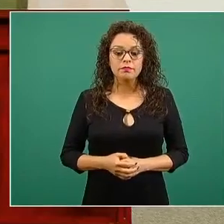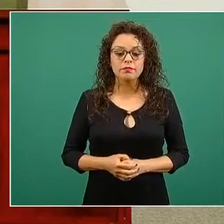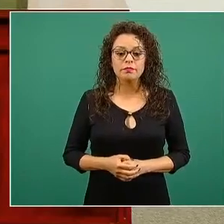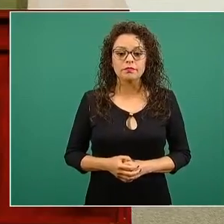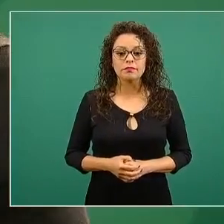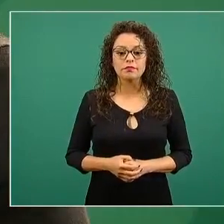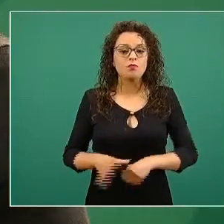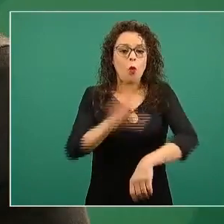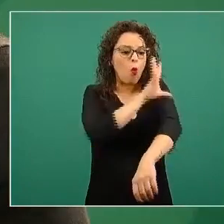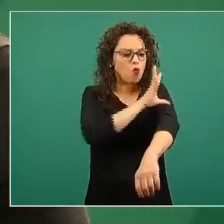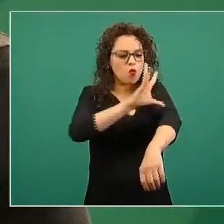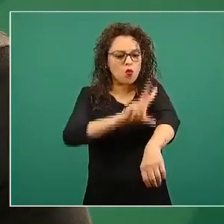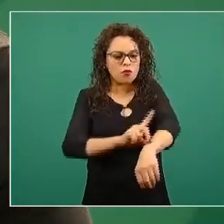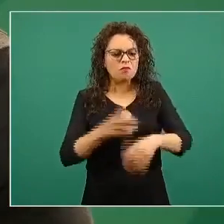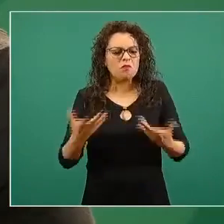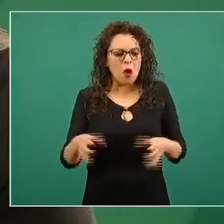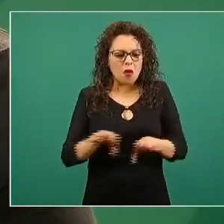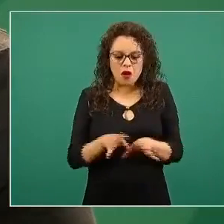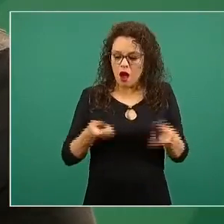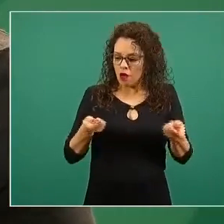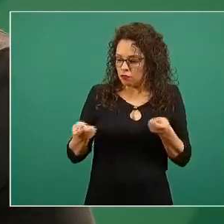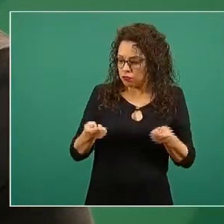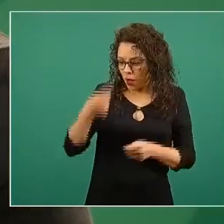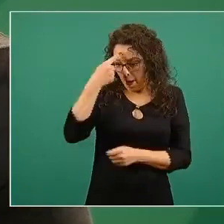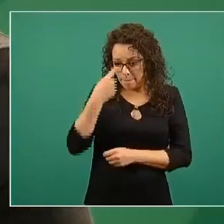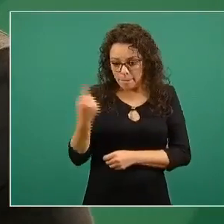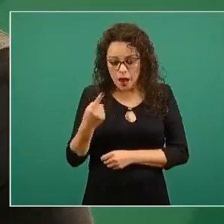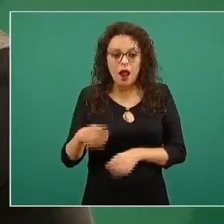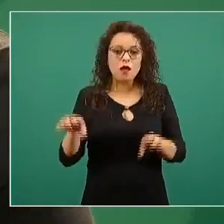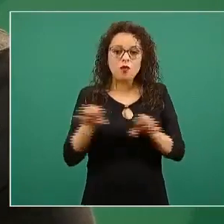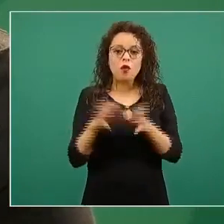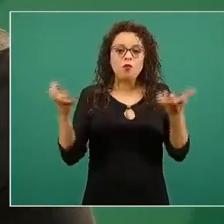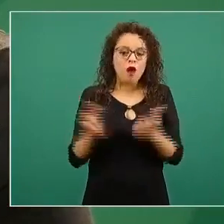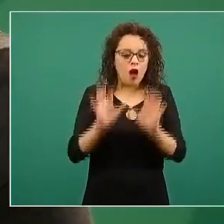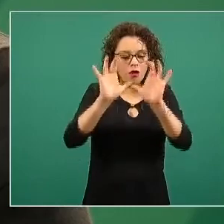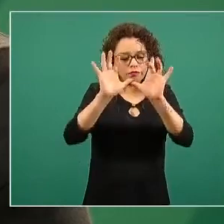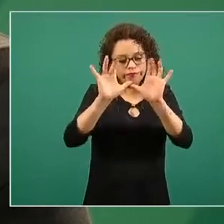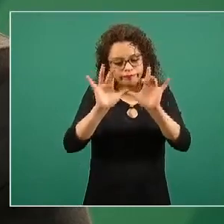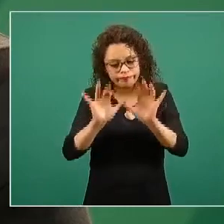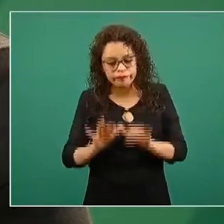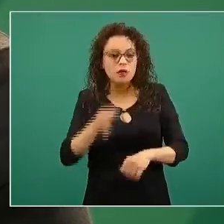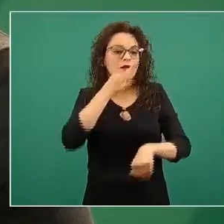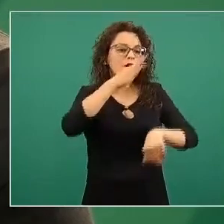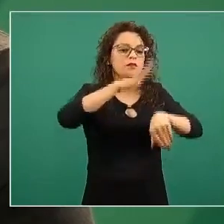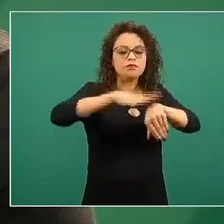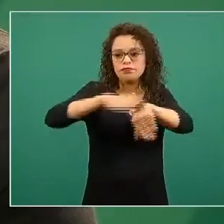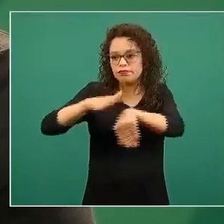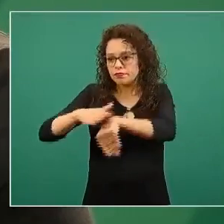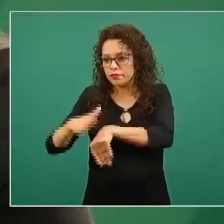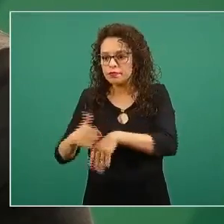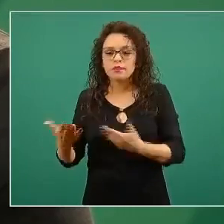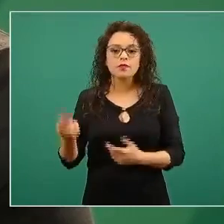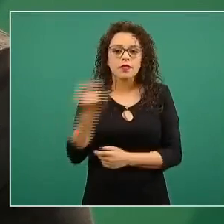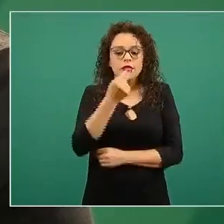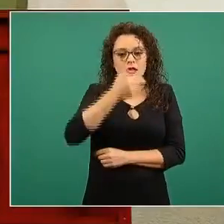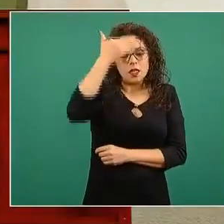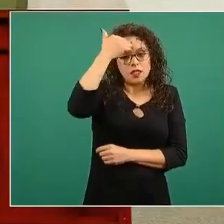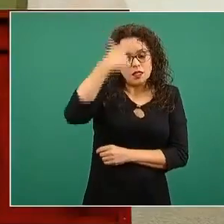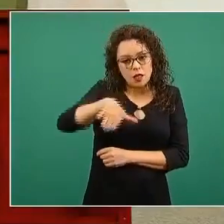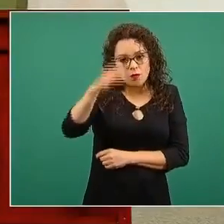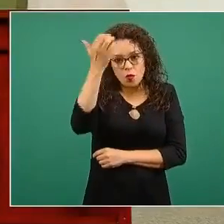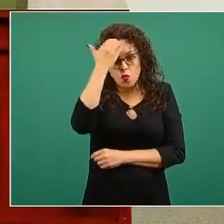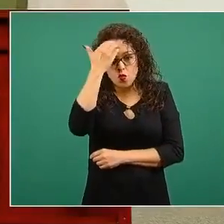sido para pues efecto de que los procesos de llenado, los procesos de notificación, de que se conozcan